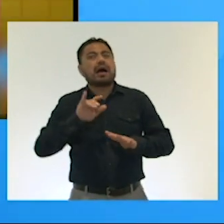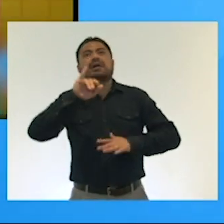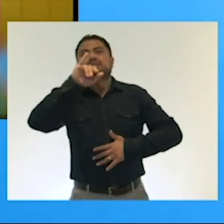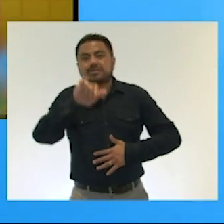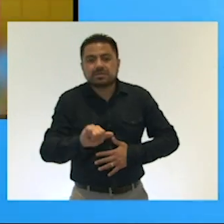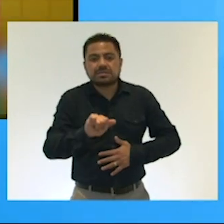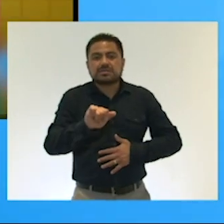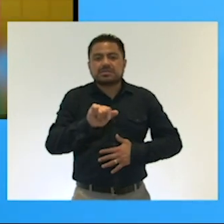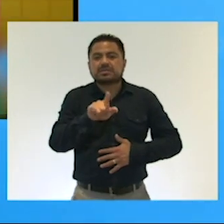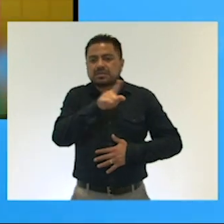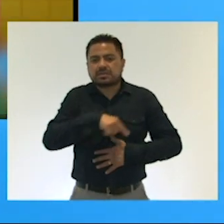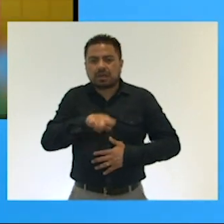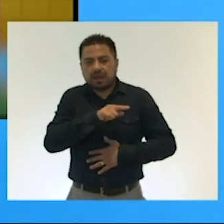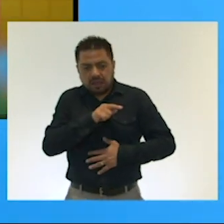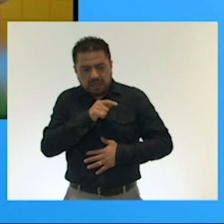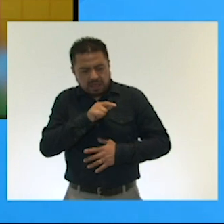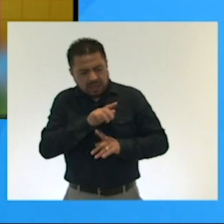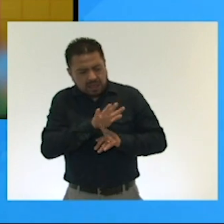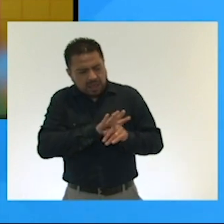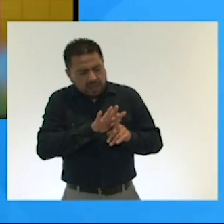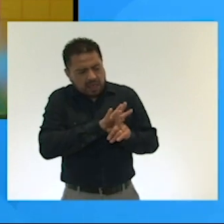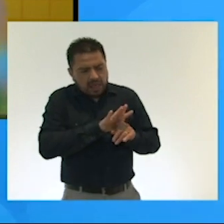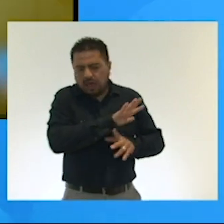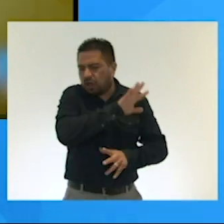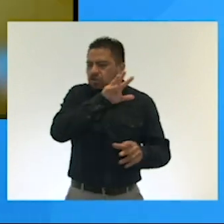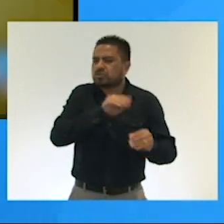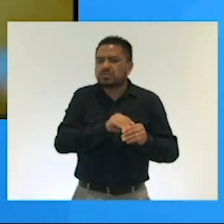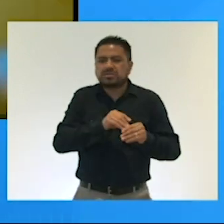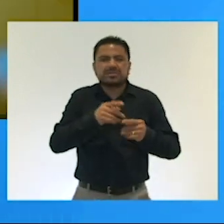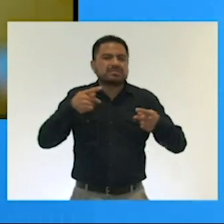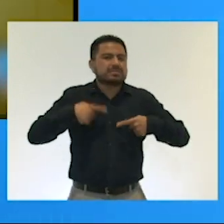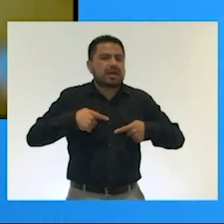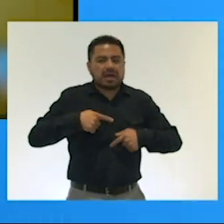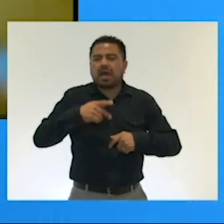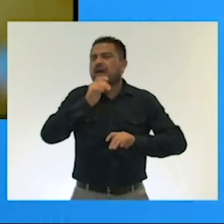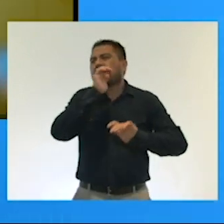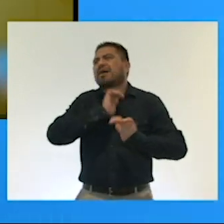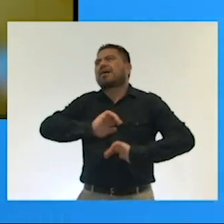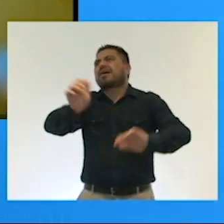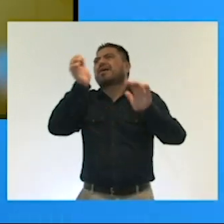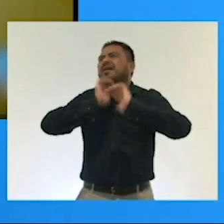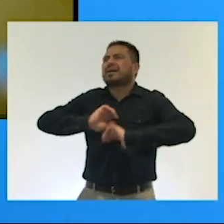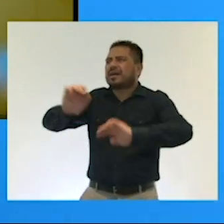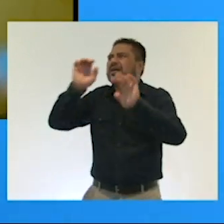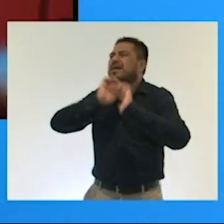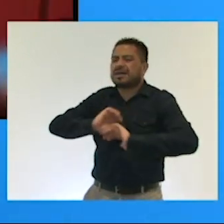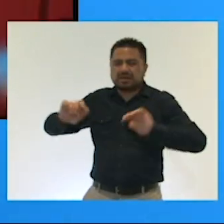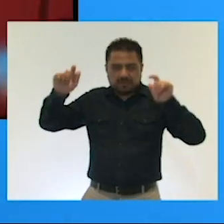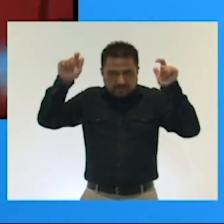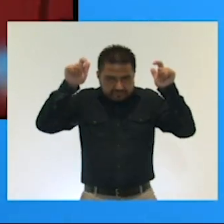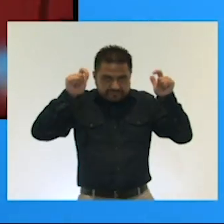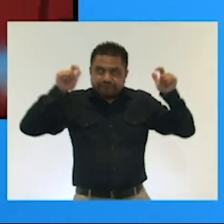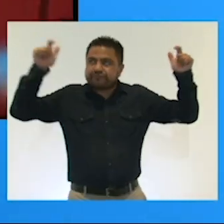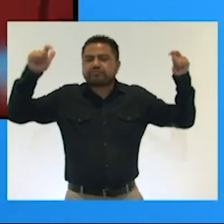tienes que entretener a todos los invitados cantando. Sí, cantando. Cantando canciones de mariachi.